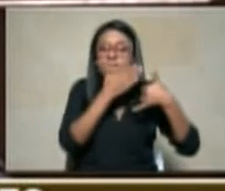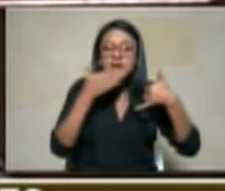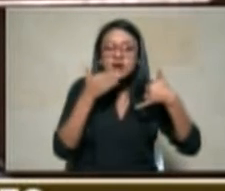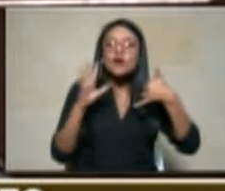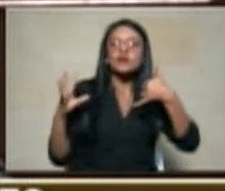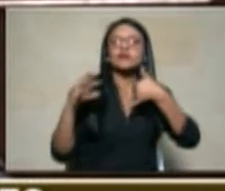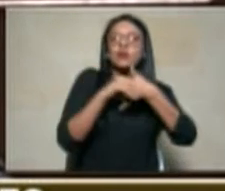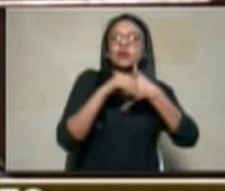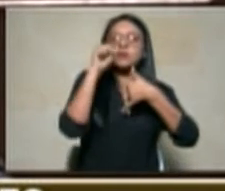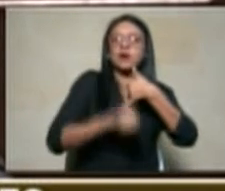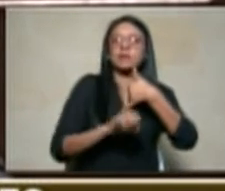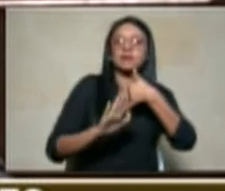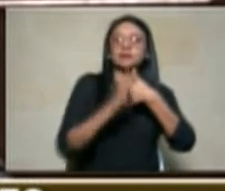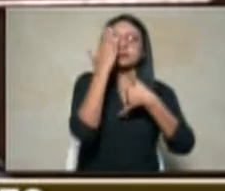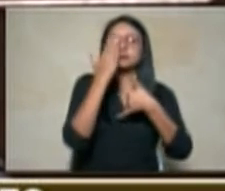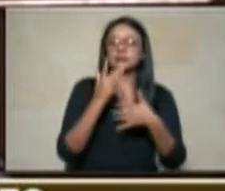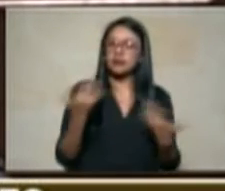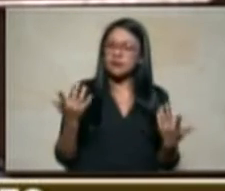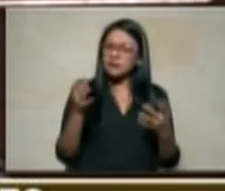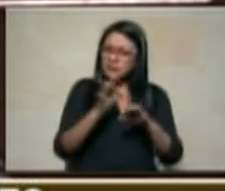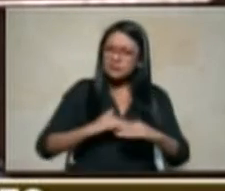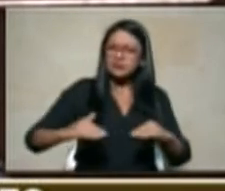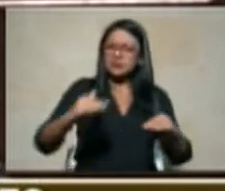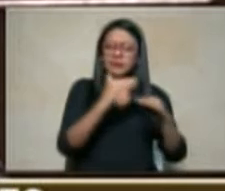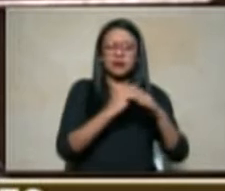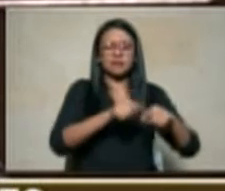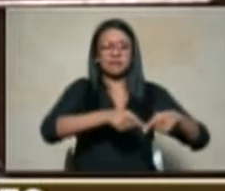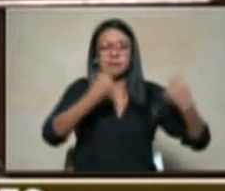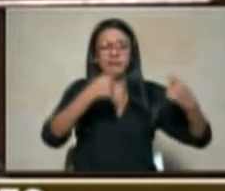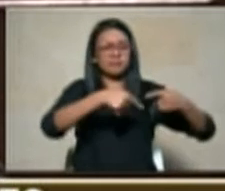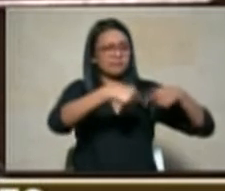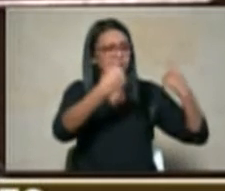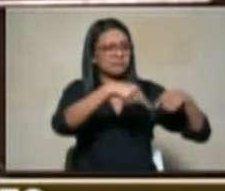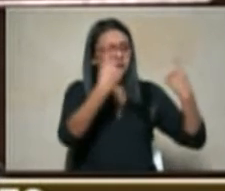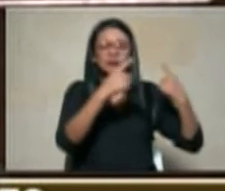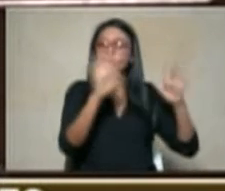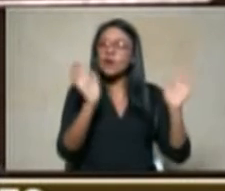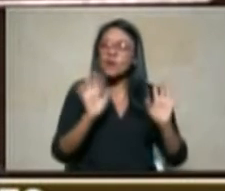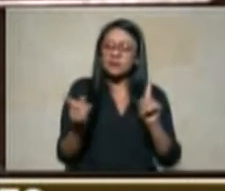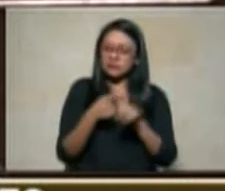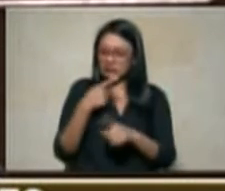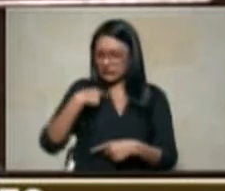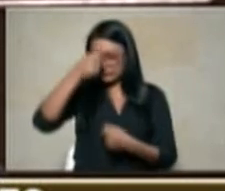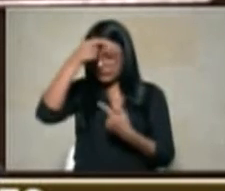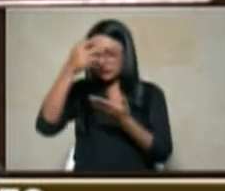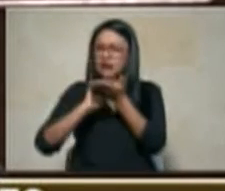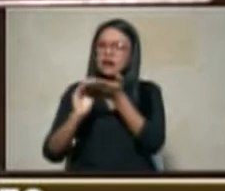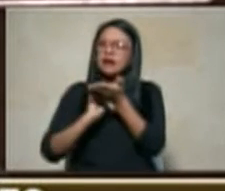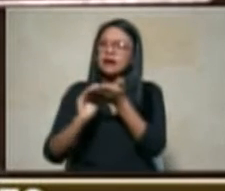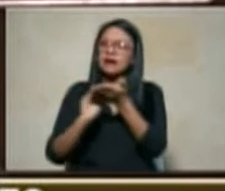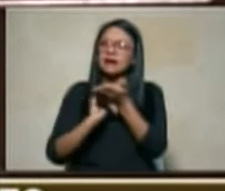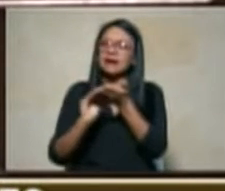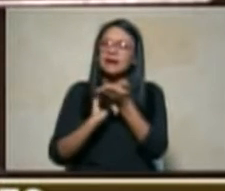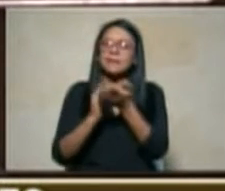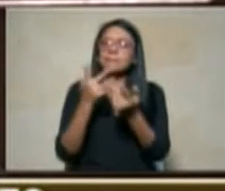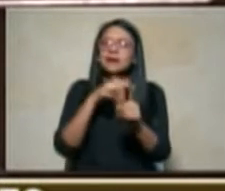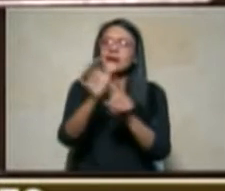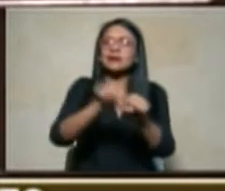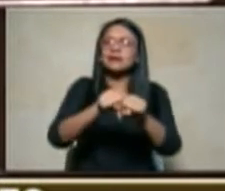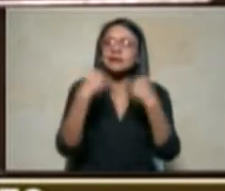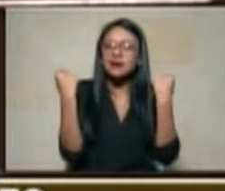cabemos. Empecemos por dirimir las disputas y empecemos por entender cómo es que esto se resuelve sin hacer más